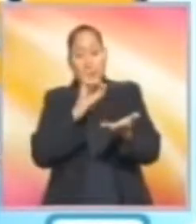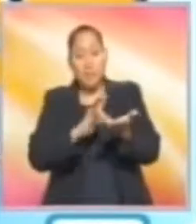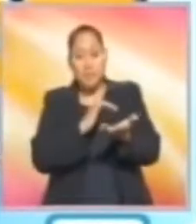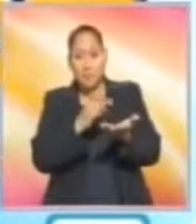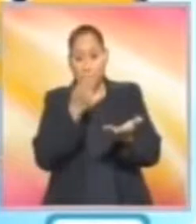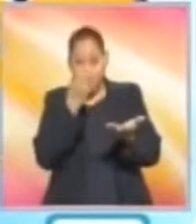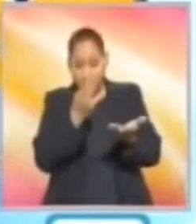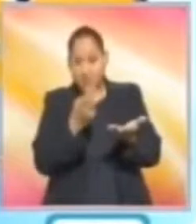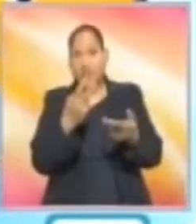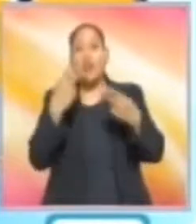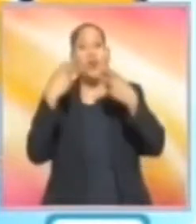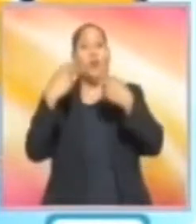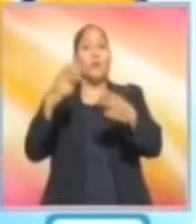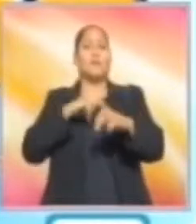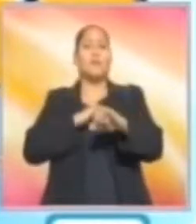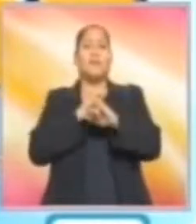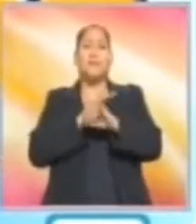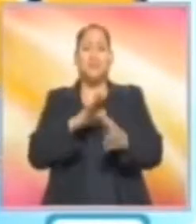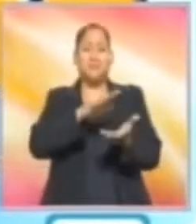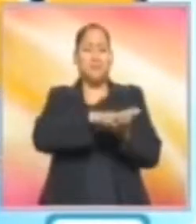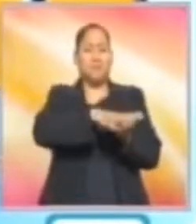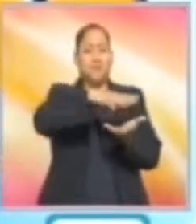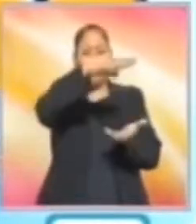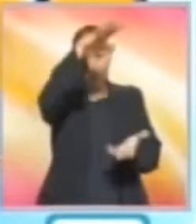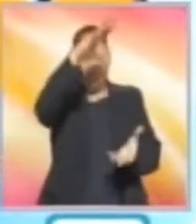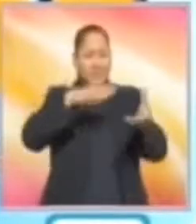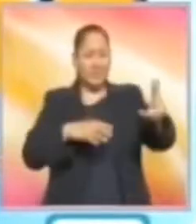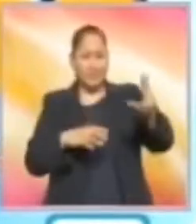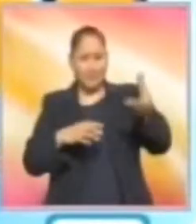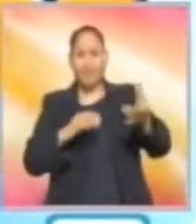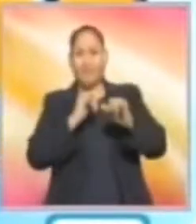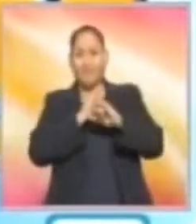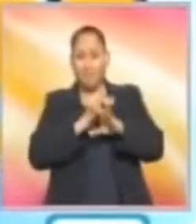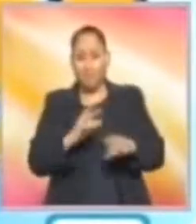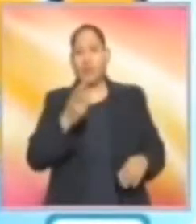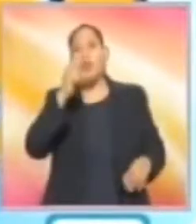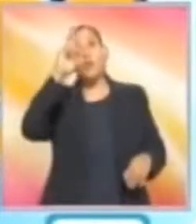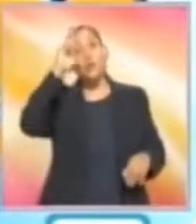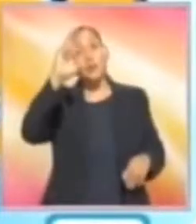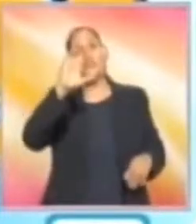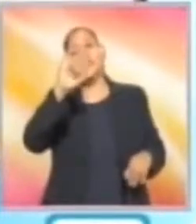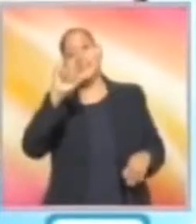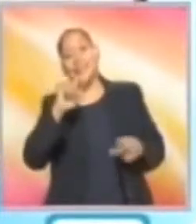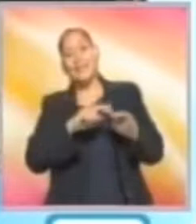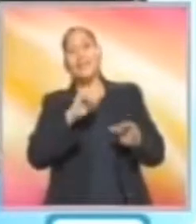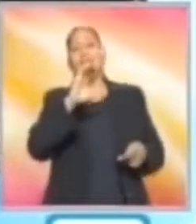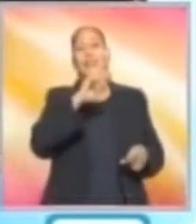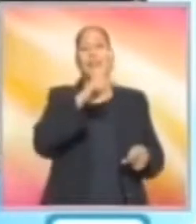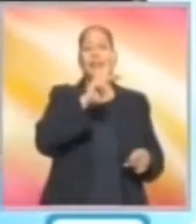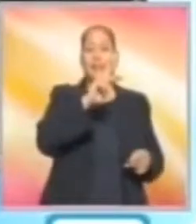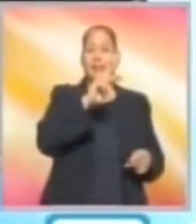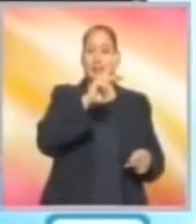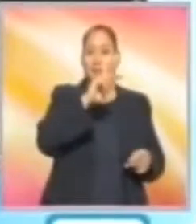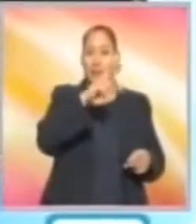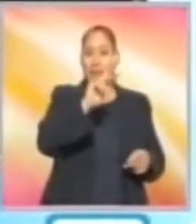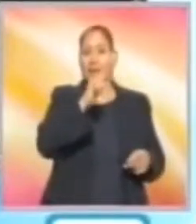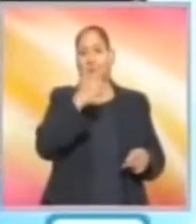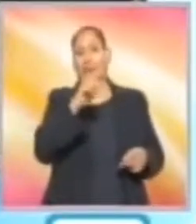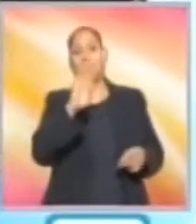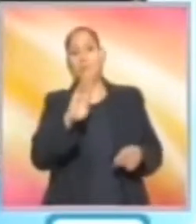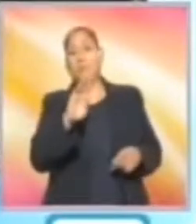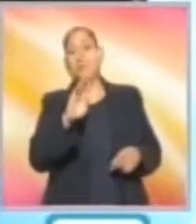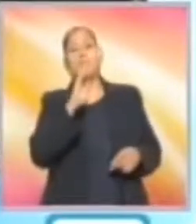tipo podía tener tanta información en sus manos. Este sueño lo hubiera tenido la CIA, la KGB, y no lo pudieron lograr, ¿verdad? Exacto. O sea, es de